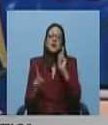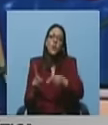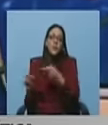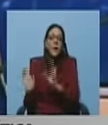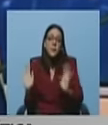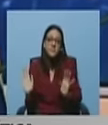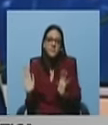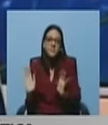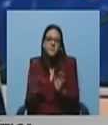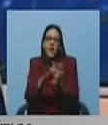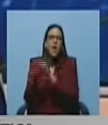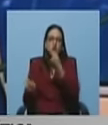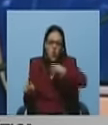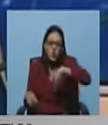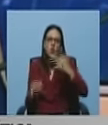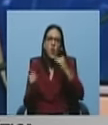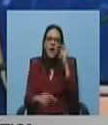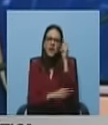Tenemos